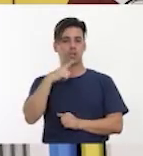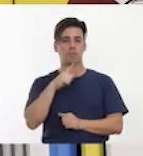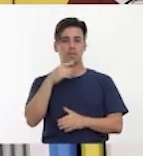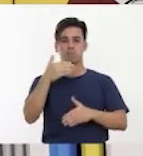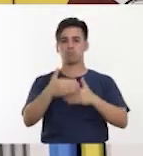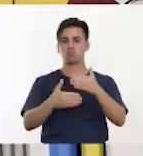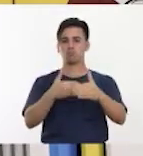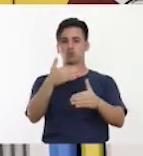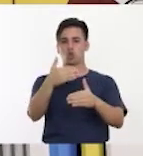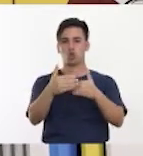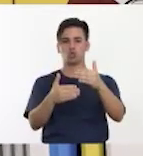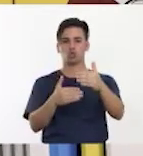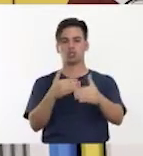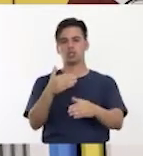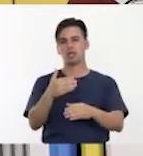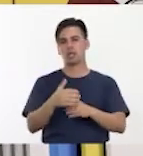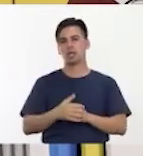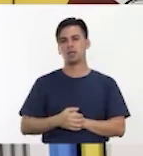institucionalización,